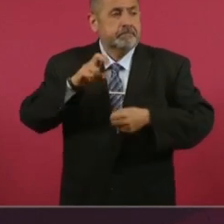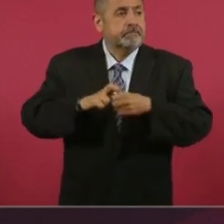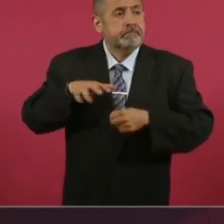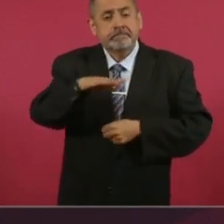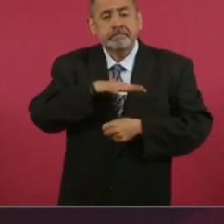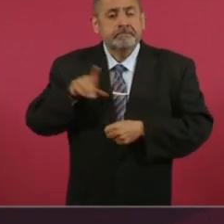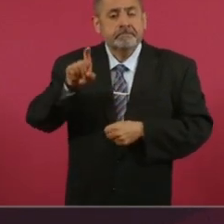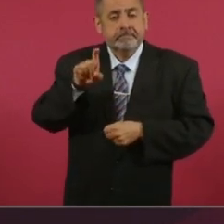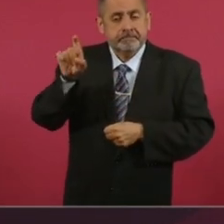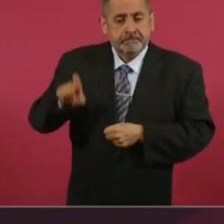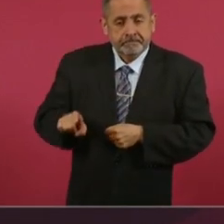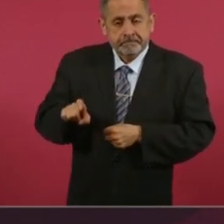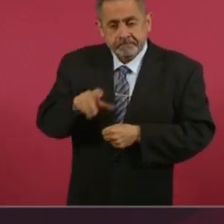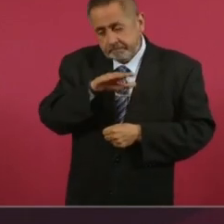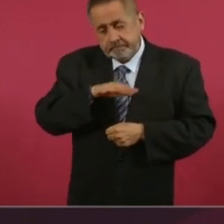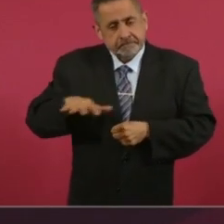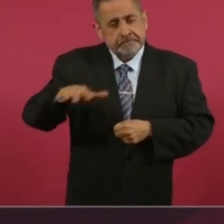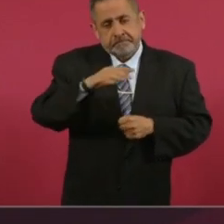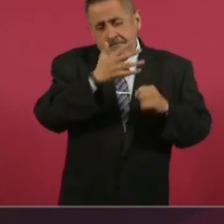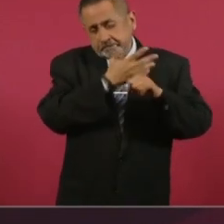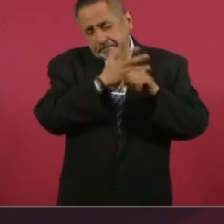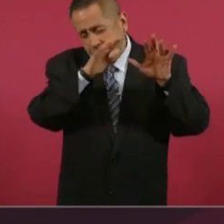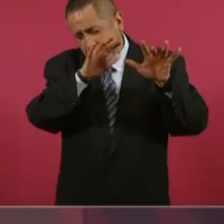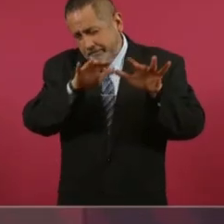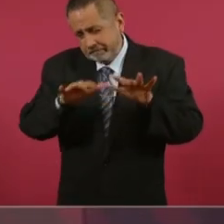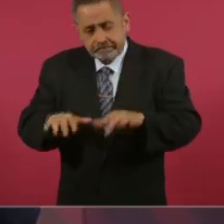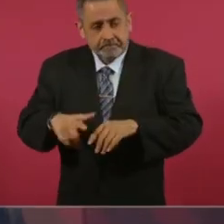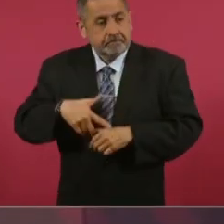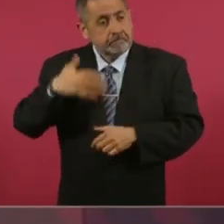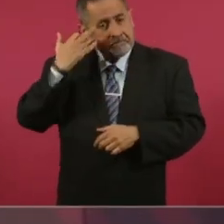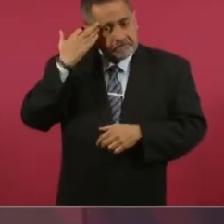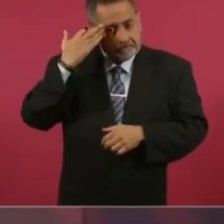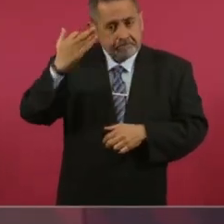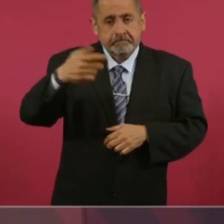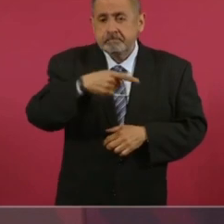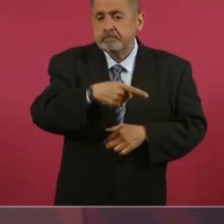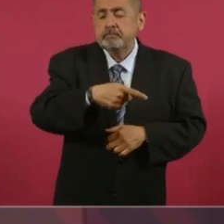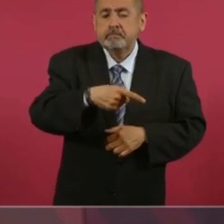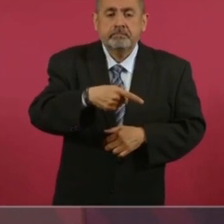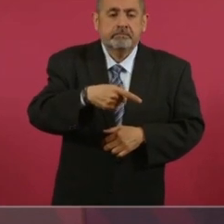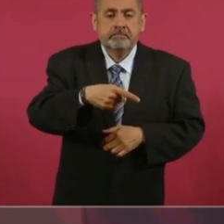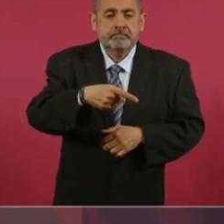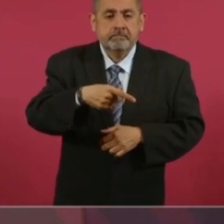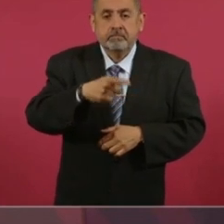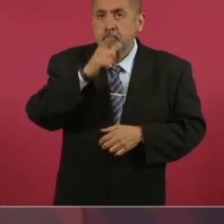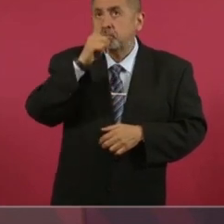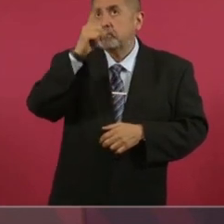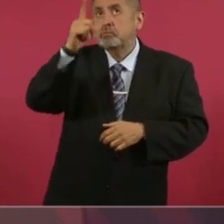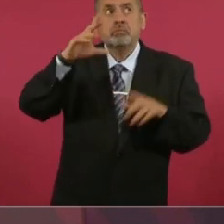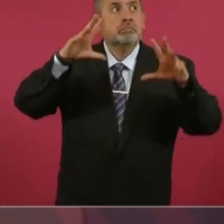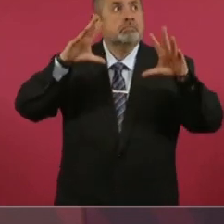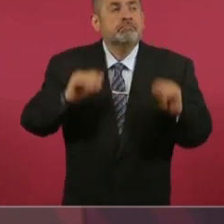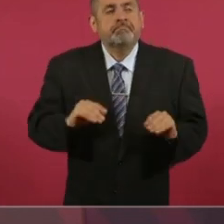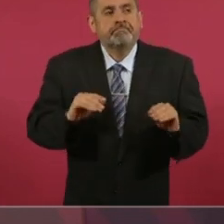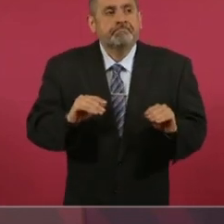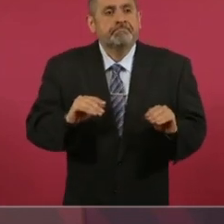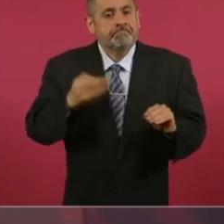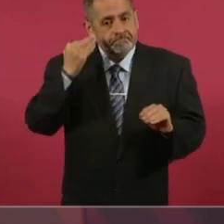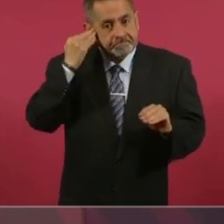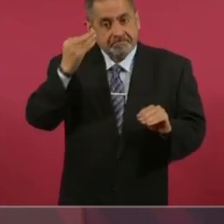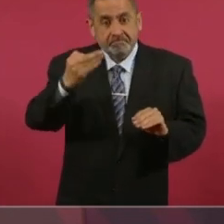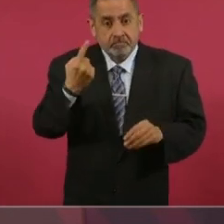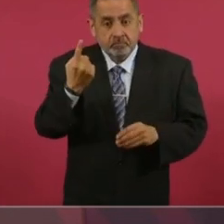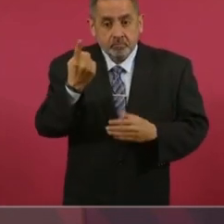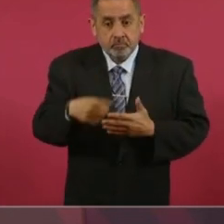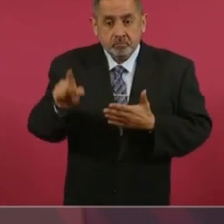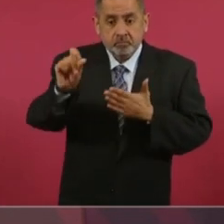Texas, que ellos tardaron sin luz como